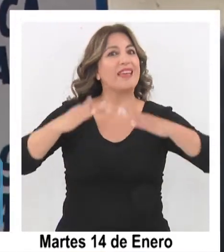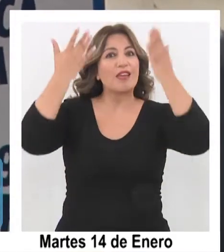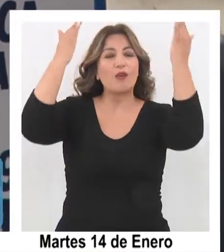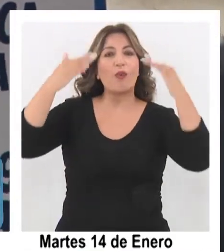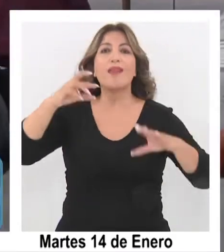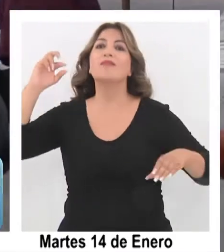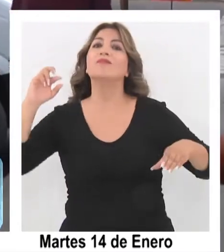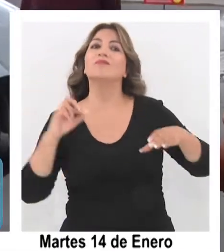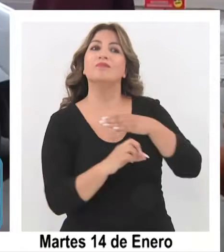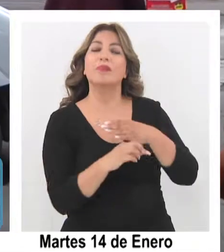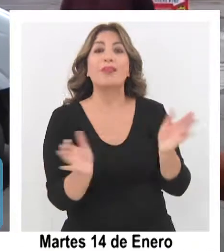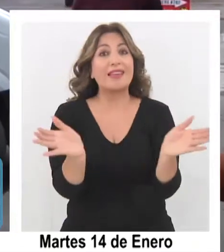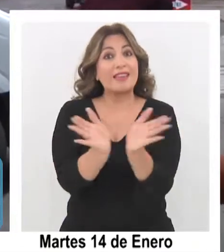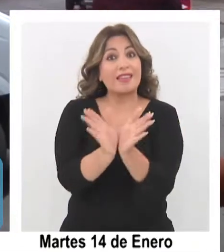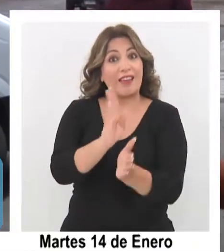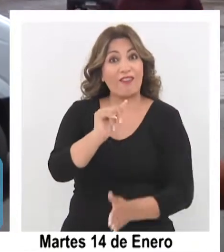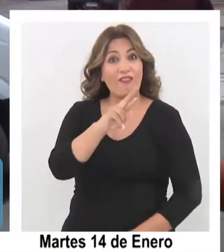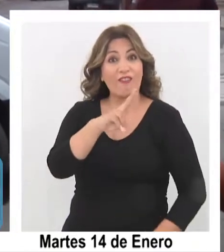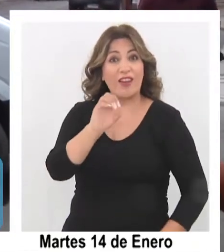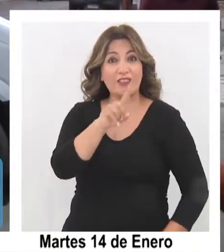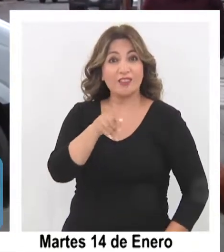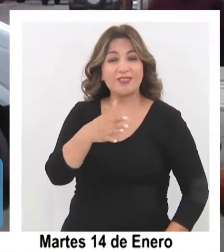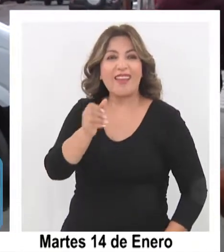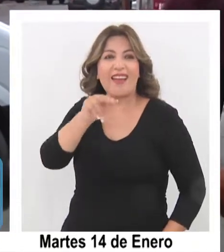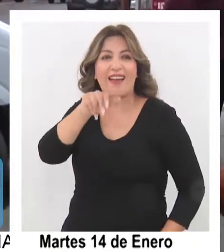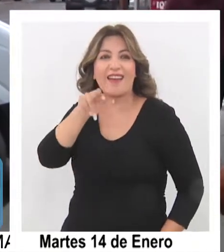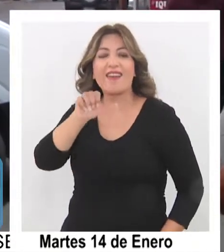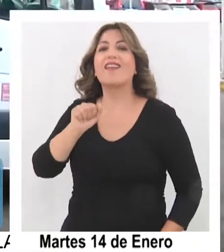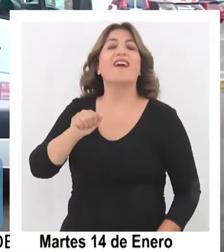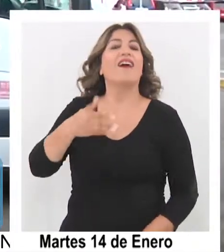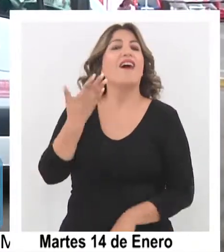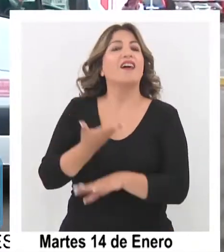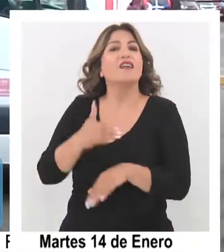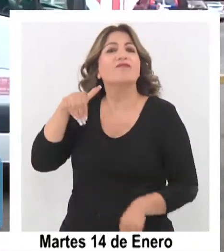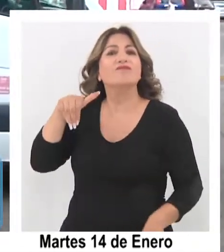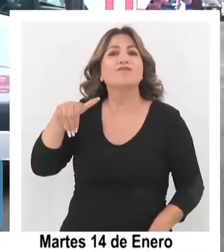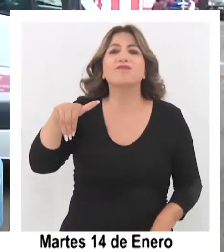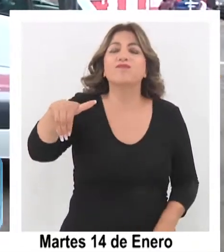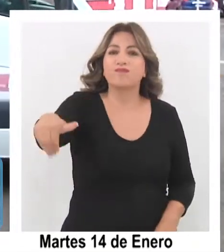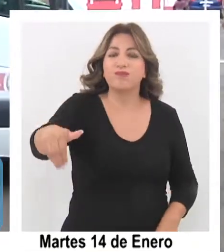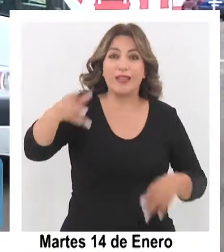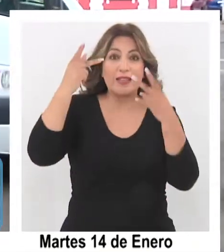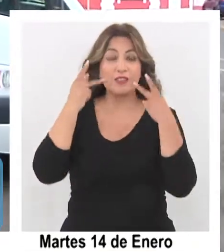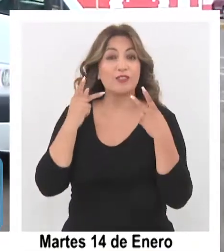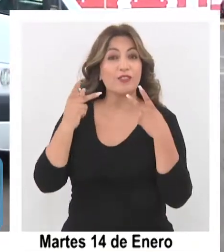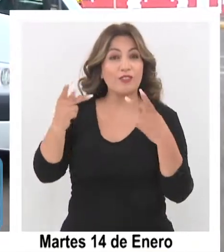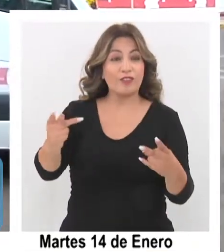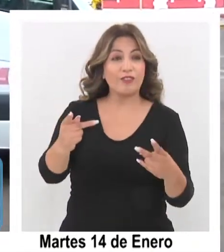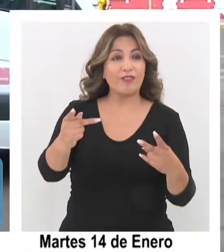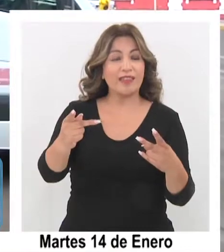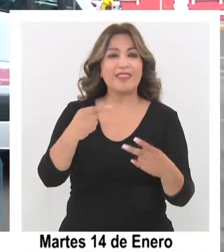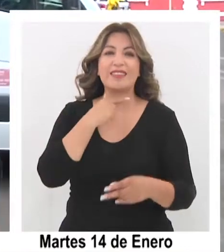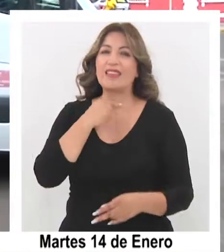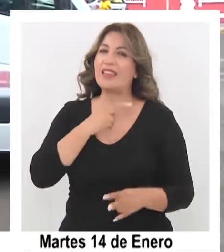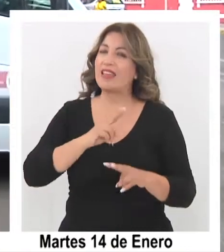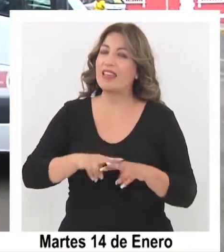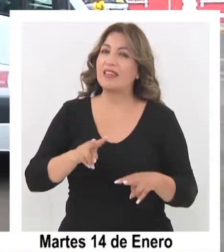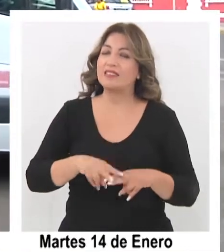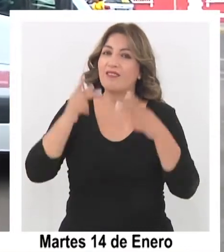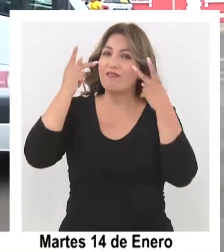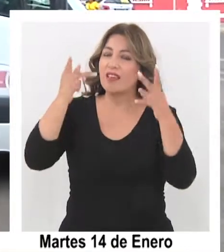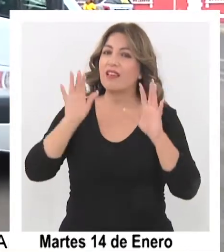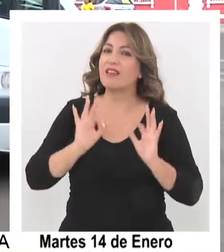en Guara y Pica. Desde la esquina de Barros Arana con Sejer salen los transportes hacia estas localidades y